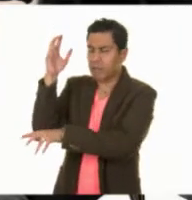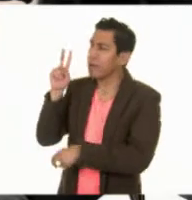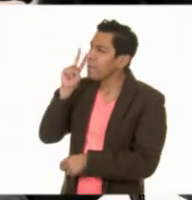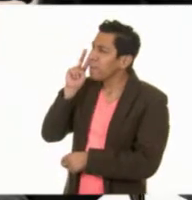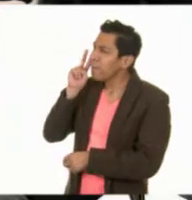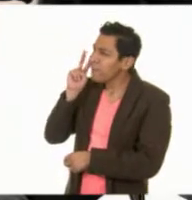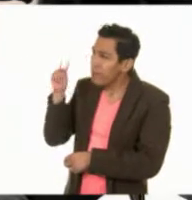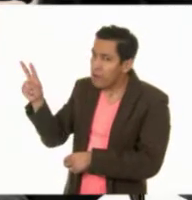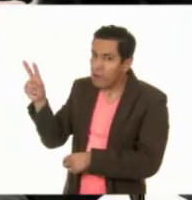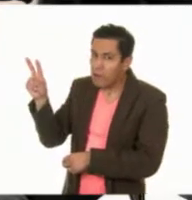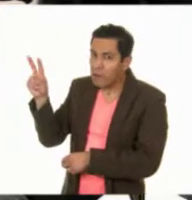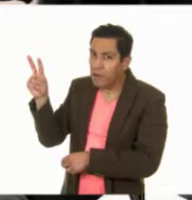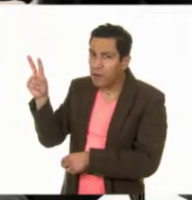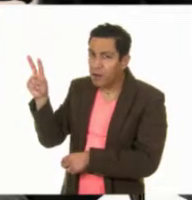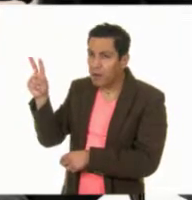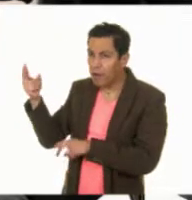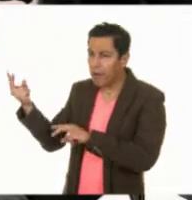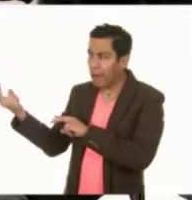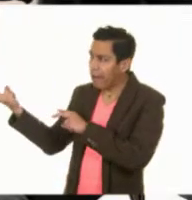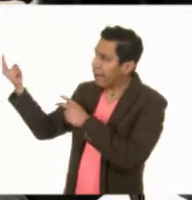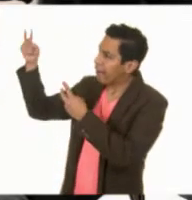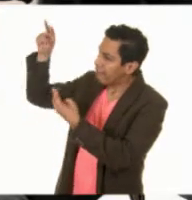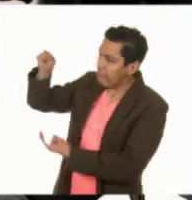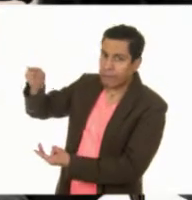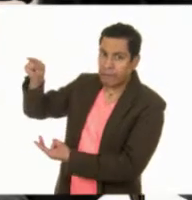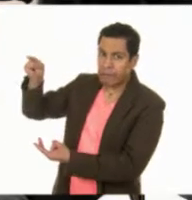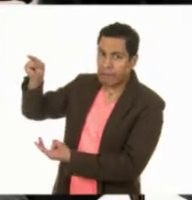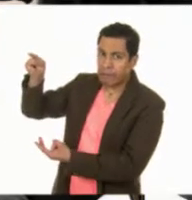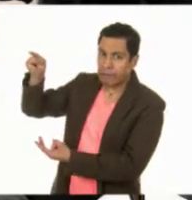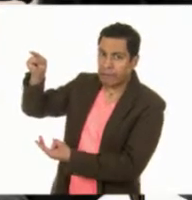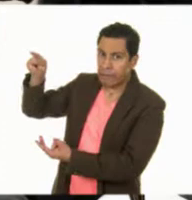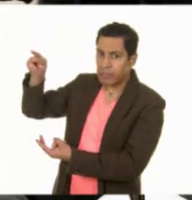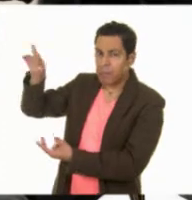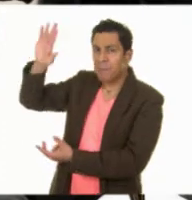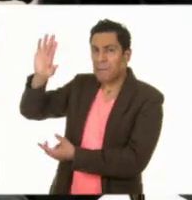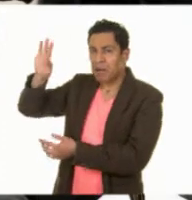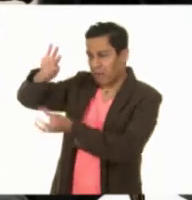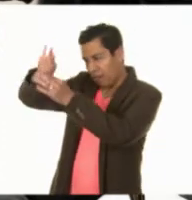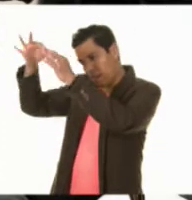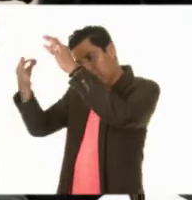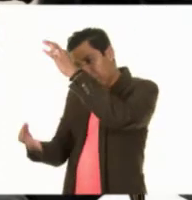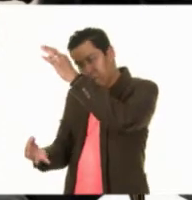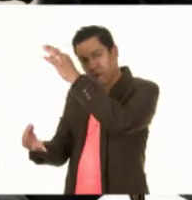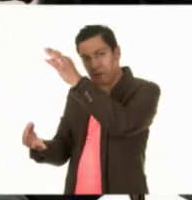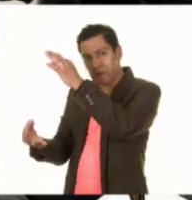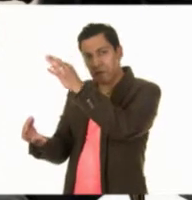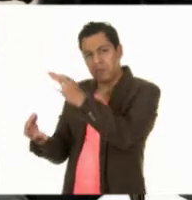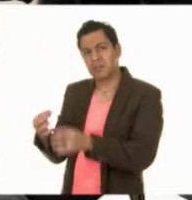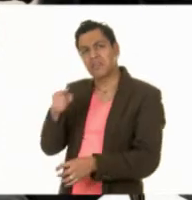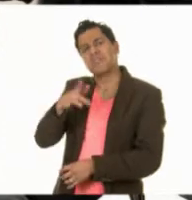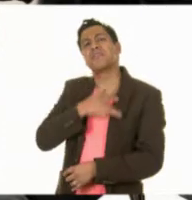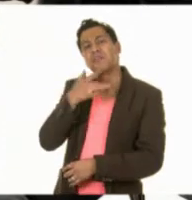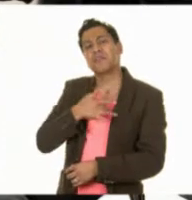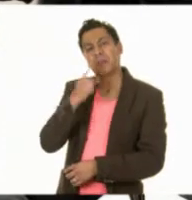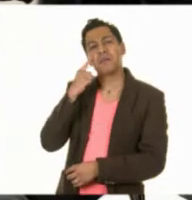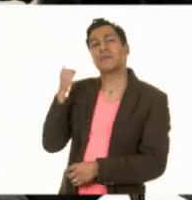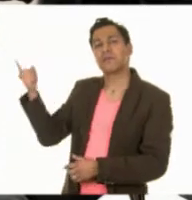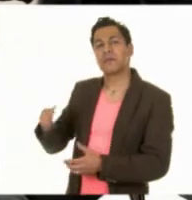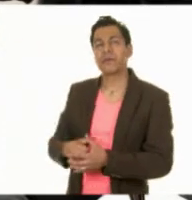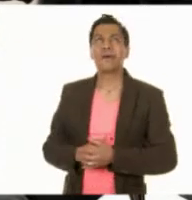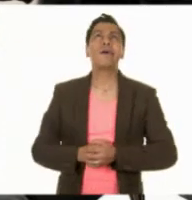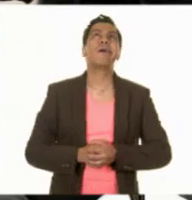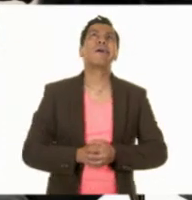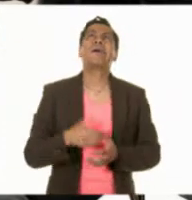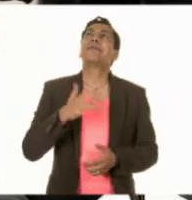veo, pero al revés, como si estuviera colgando. ¿Qué te hace sentir? Y me